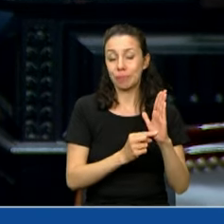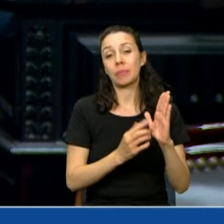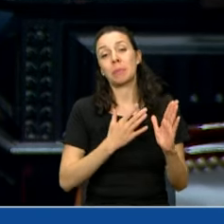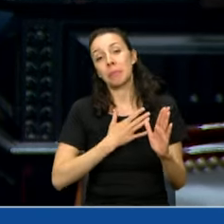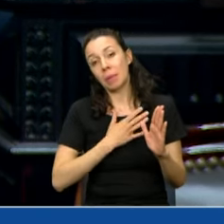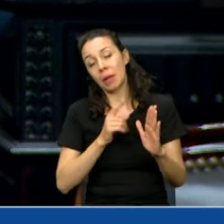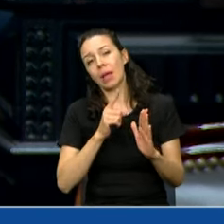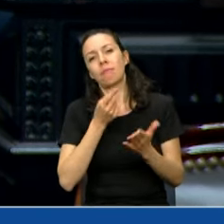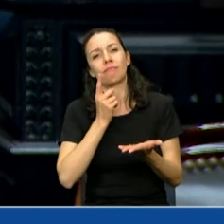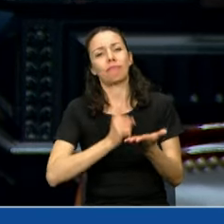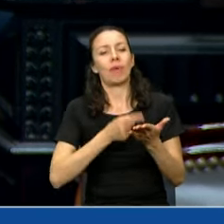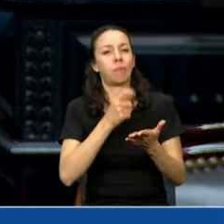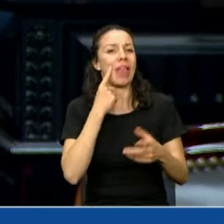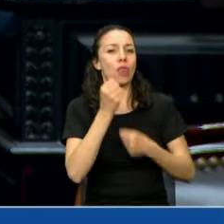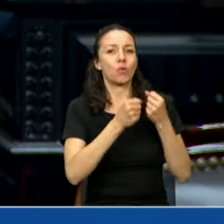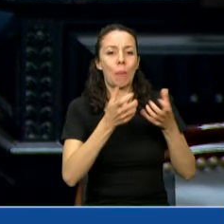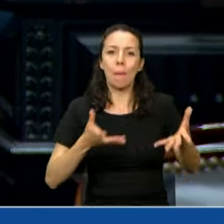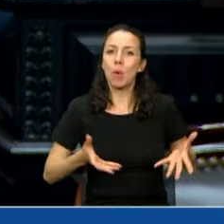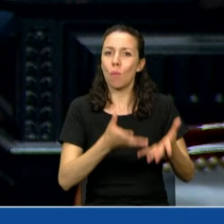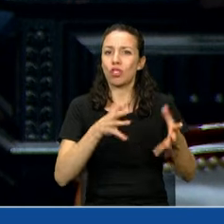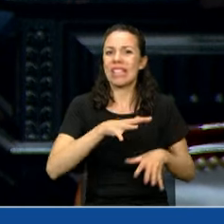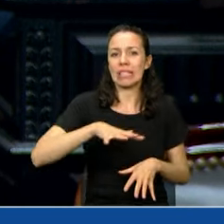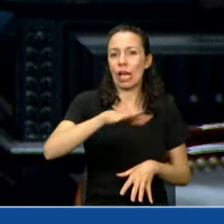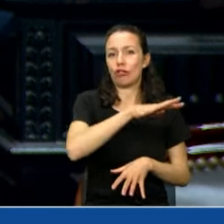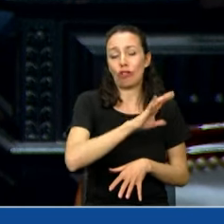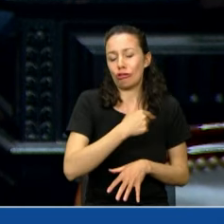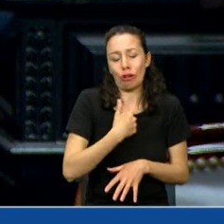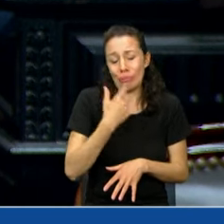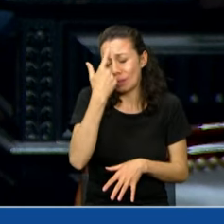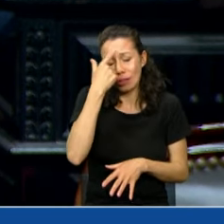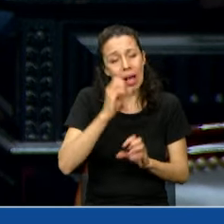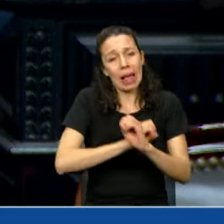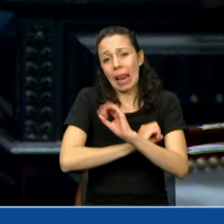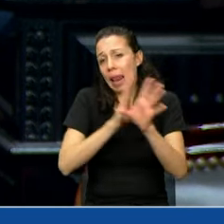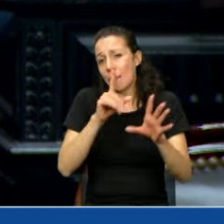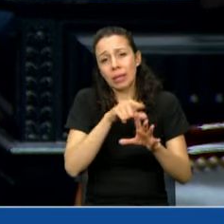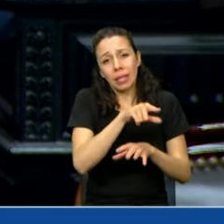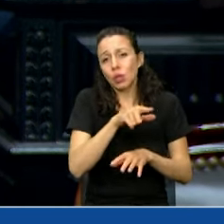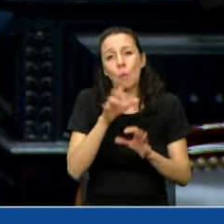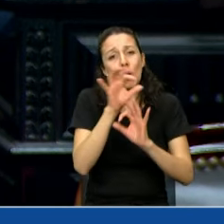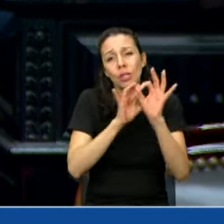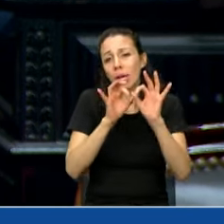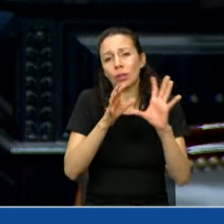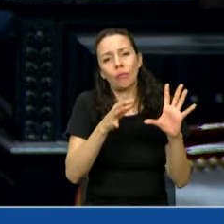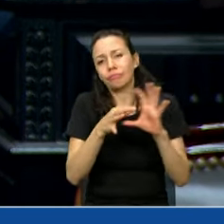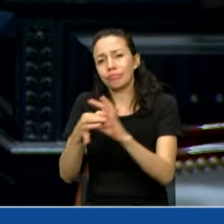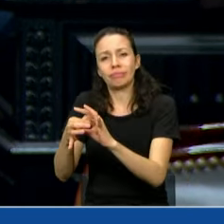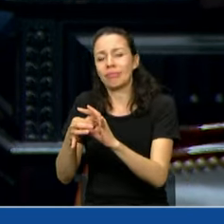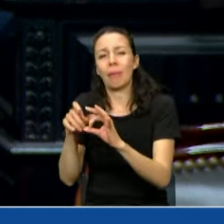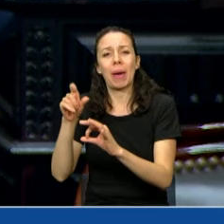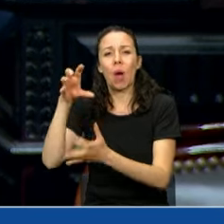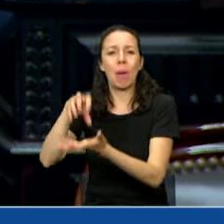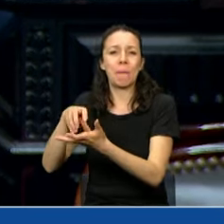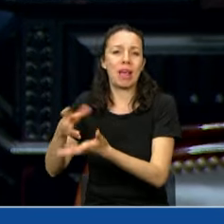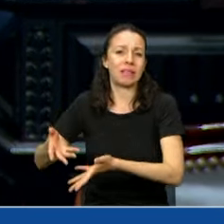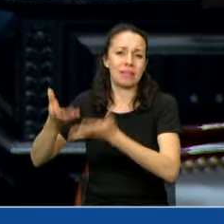sector para promocionar un sector claramente es un proyecto much a medida yo no coincido con la diputada pre opit es más de hecho la primer modificación que yo